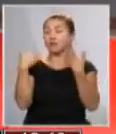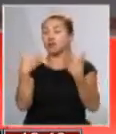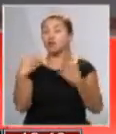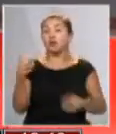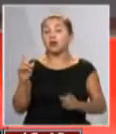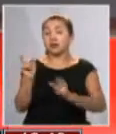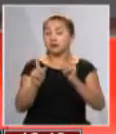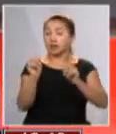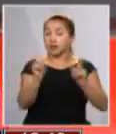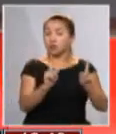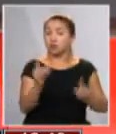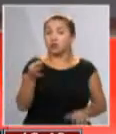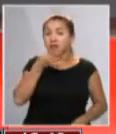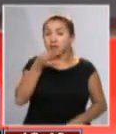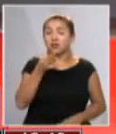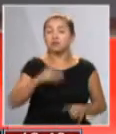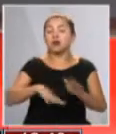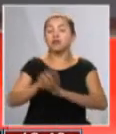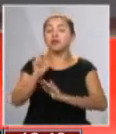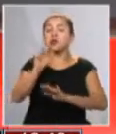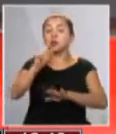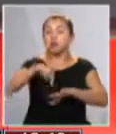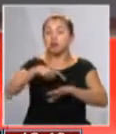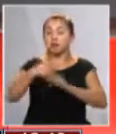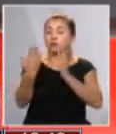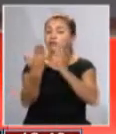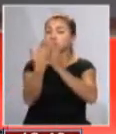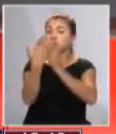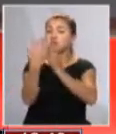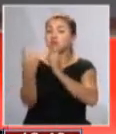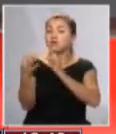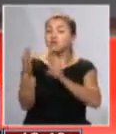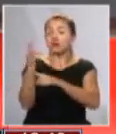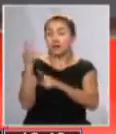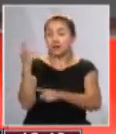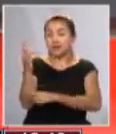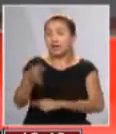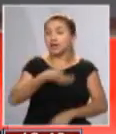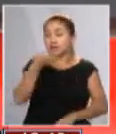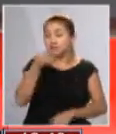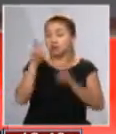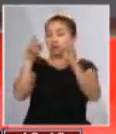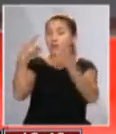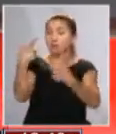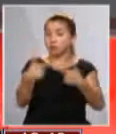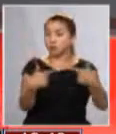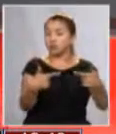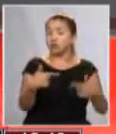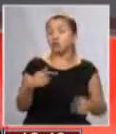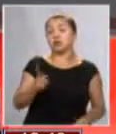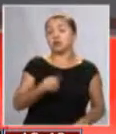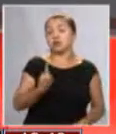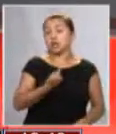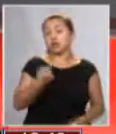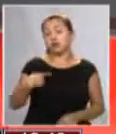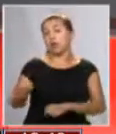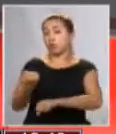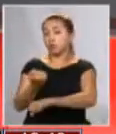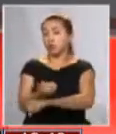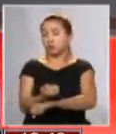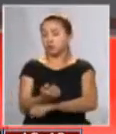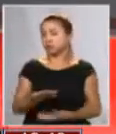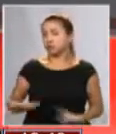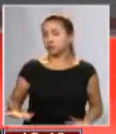declararon cada uno por más de 9 horas ante la fiscalía, incluso revelando datos de políticos a los que ellos estaban ayudando. O